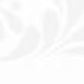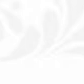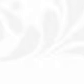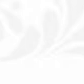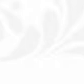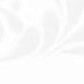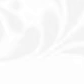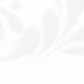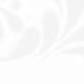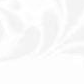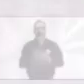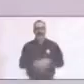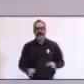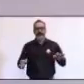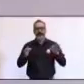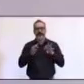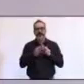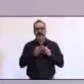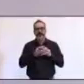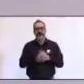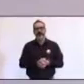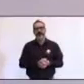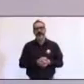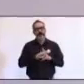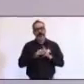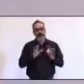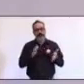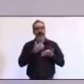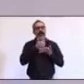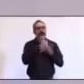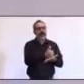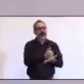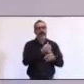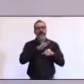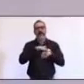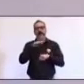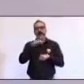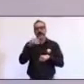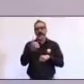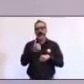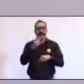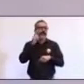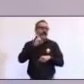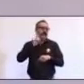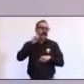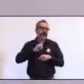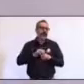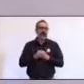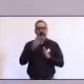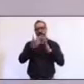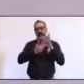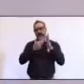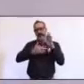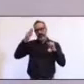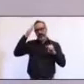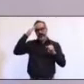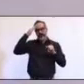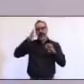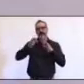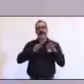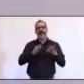temporal. Se han beneficiado a más de 6 mujeres con la totalidad de estos talleres y la capacitación en el